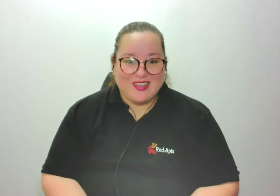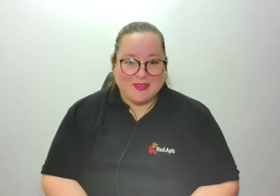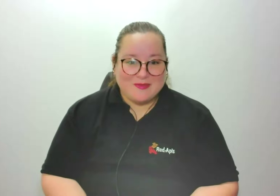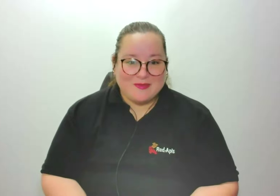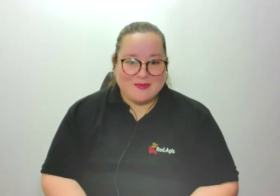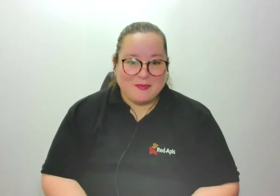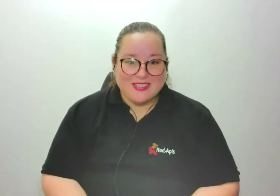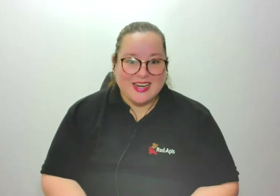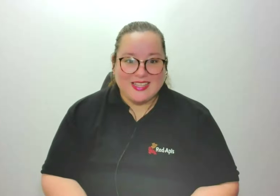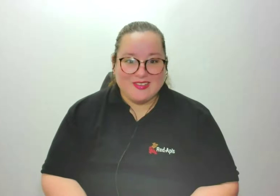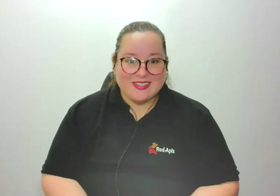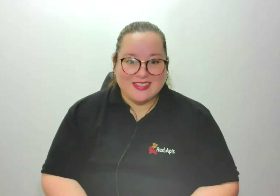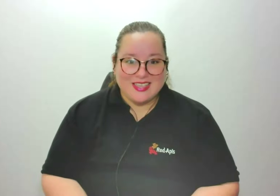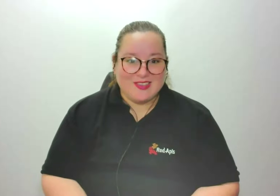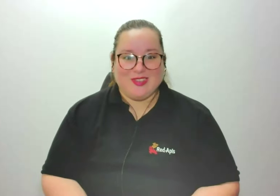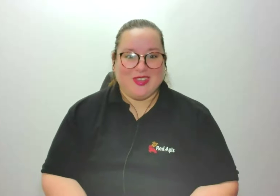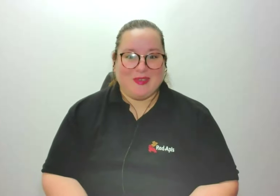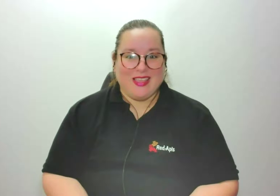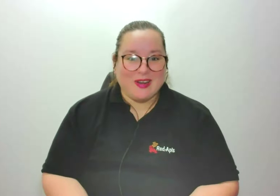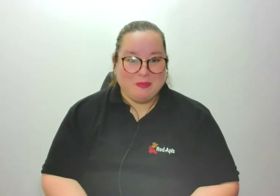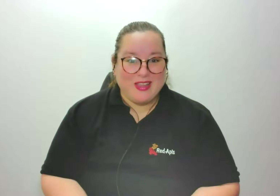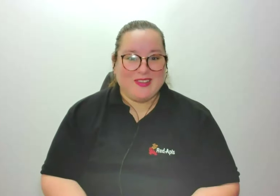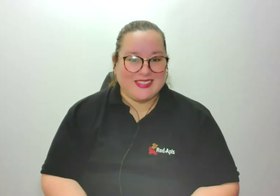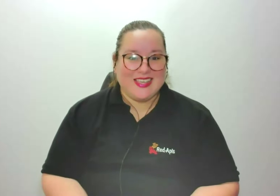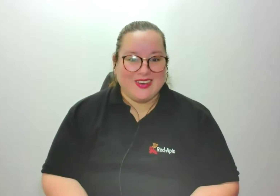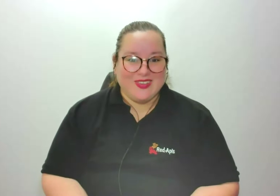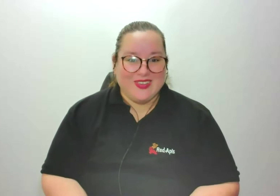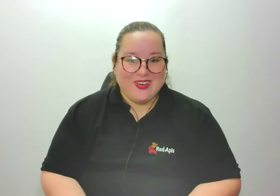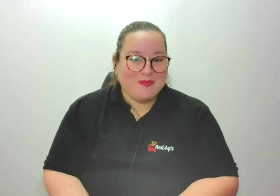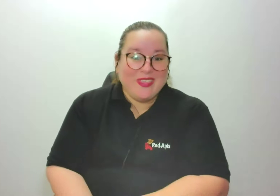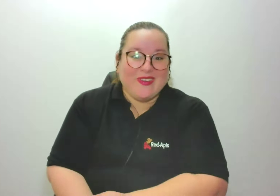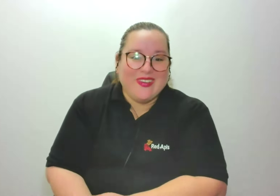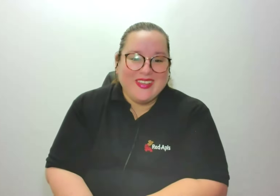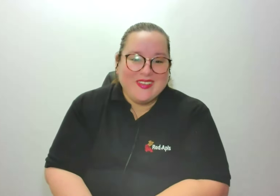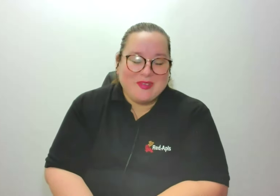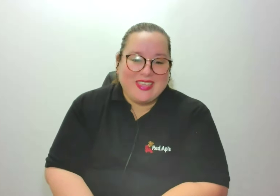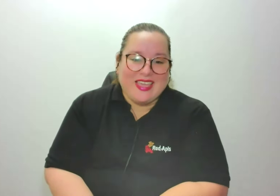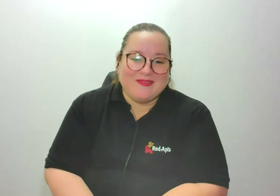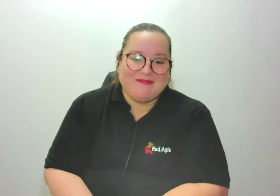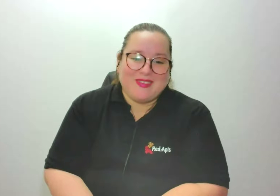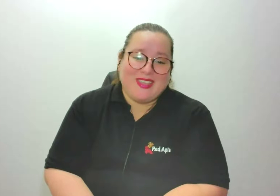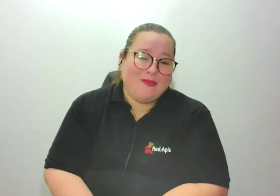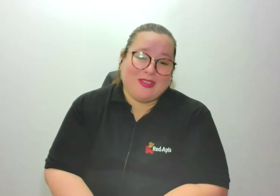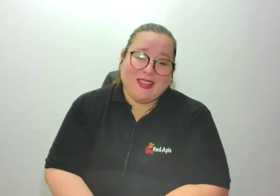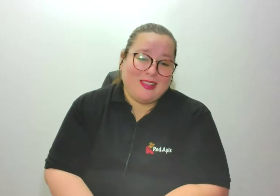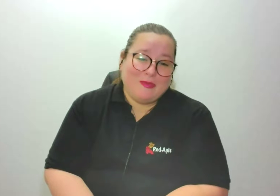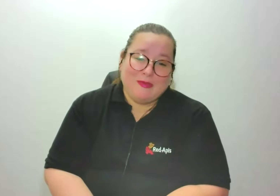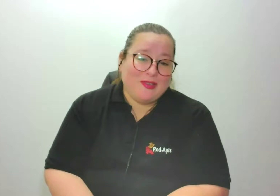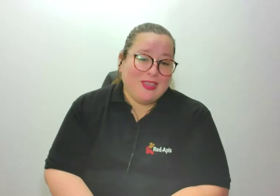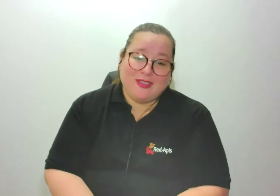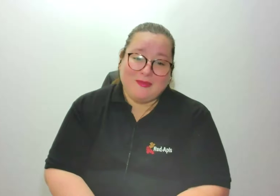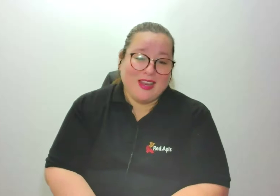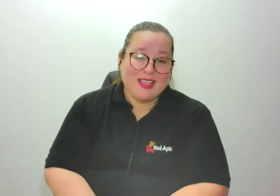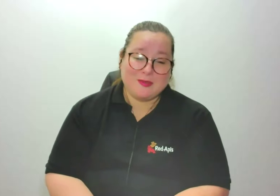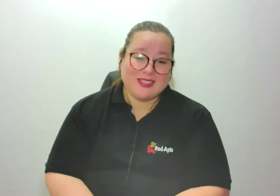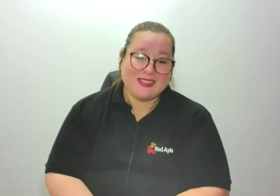quiero contar lo que pasa en mi casa, y empiezan al tiro a hacer señas, y yo tengo que interrumpirlo y decirle que no, no puedo. ¿Por qué? Porque lo importante, lo primero